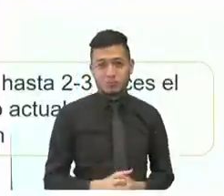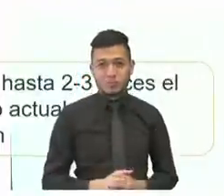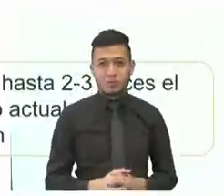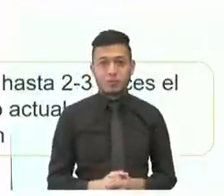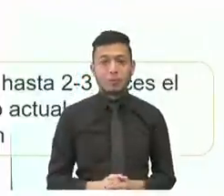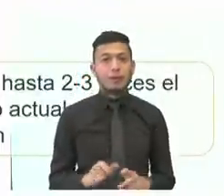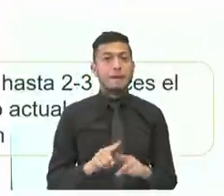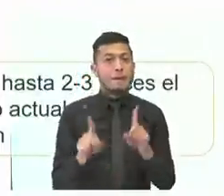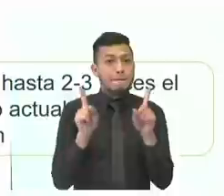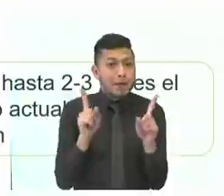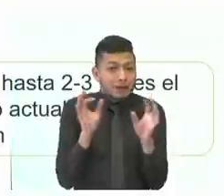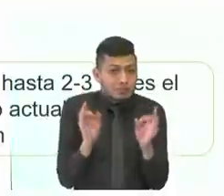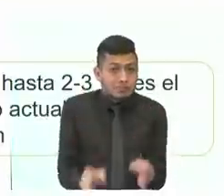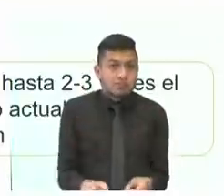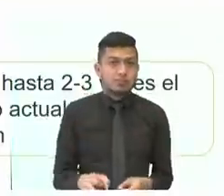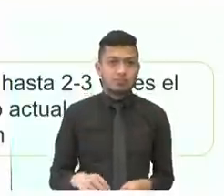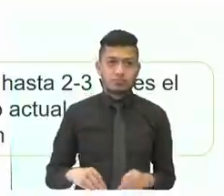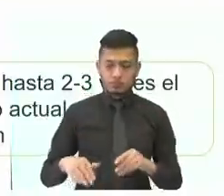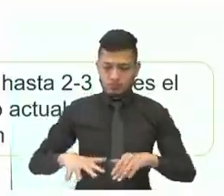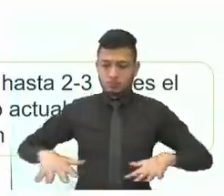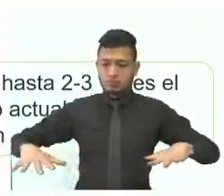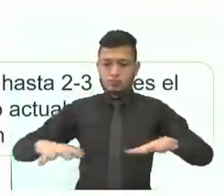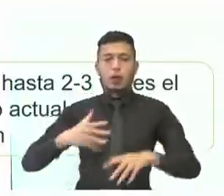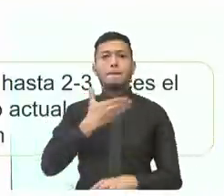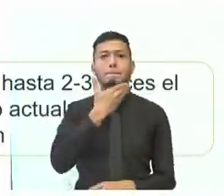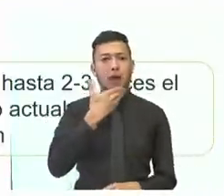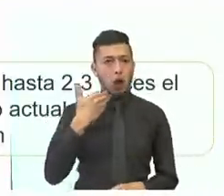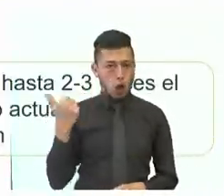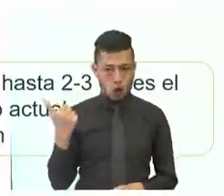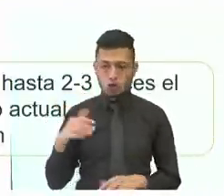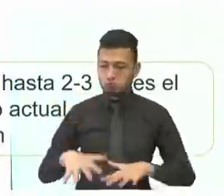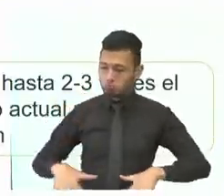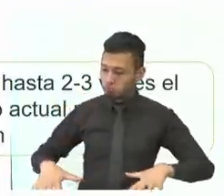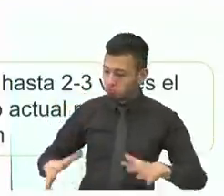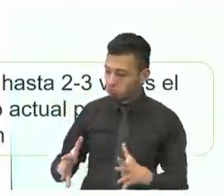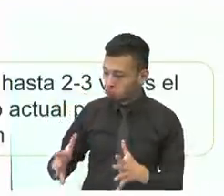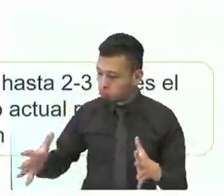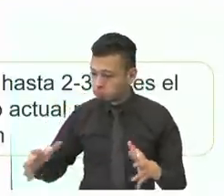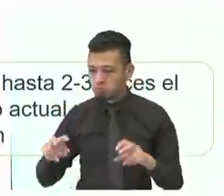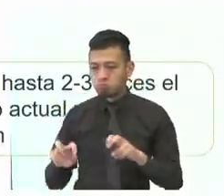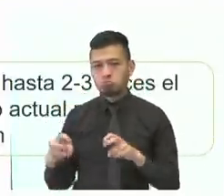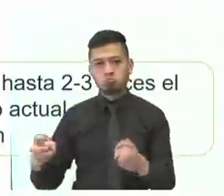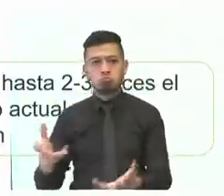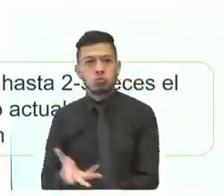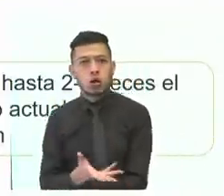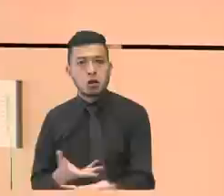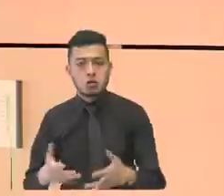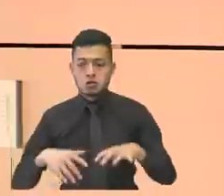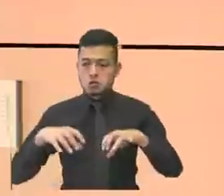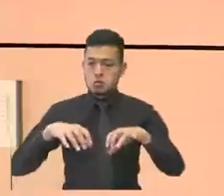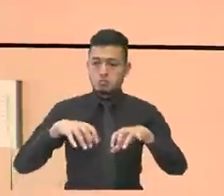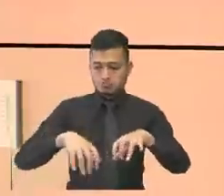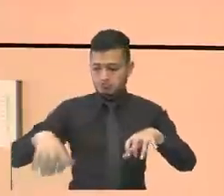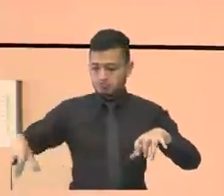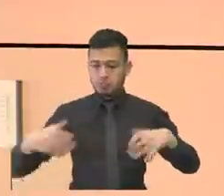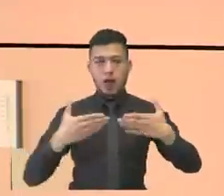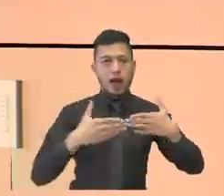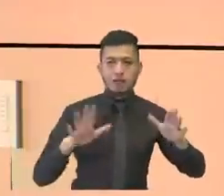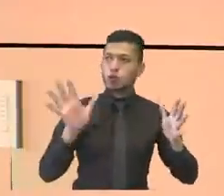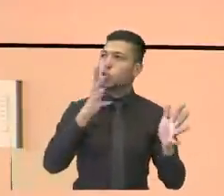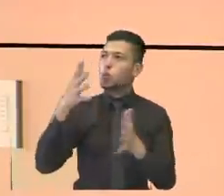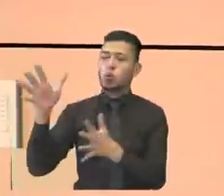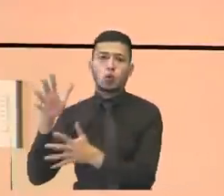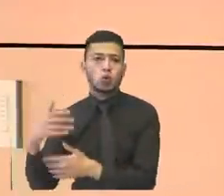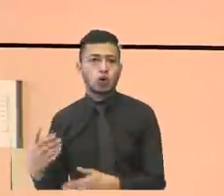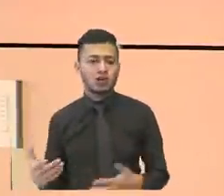Sin embargo, mejora el sentido del lugar, eso está claro, deja más espacio disponible, tiene estaciones abiertas, se integra un poco mejor en el